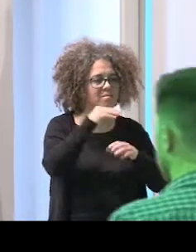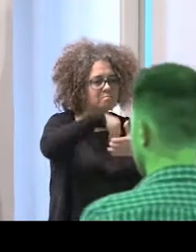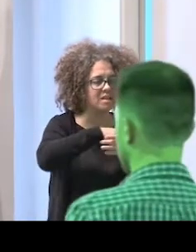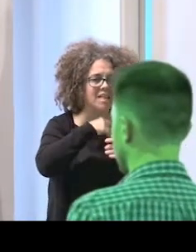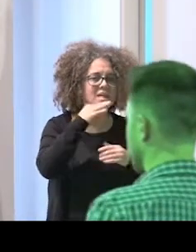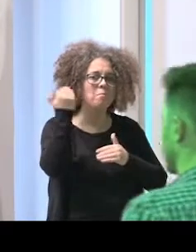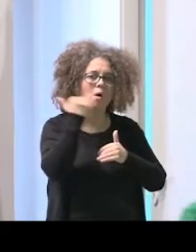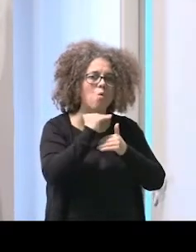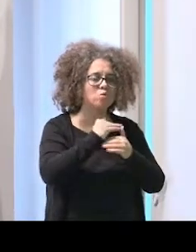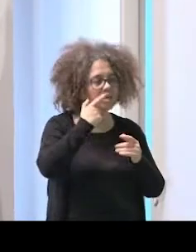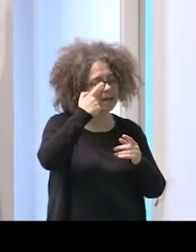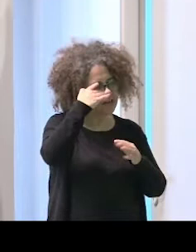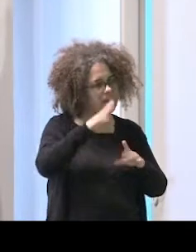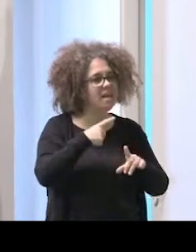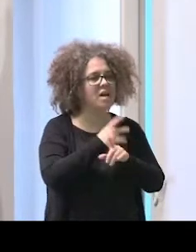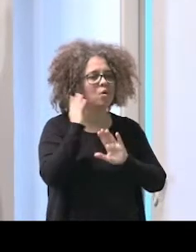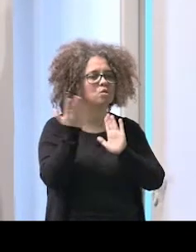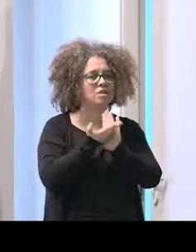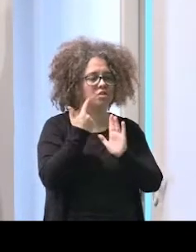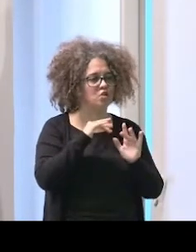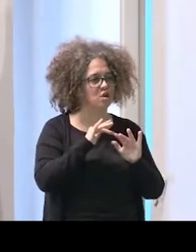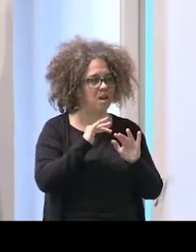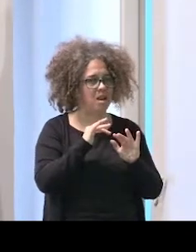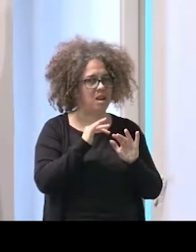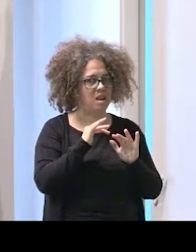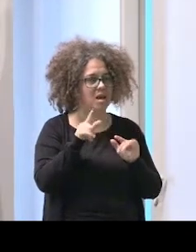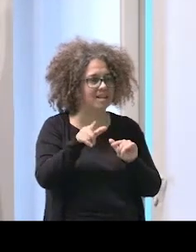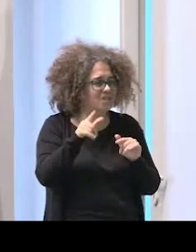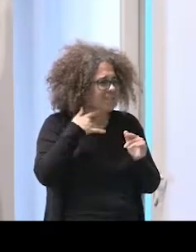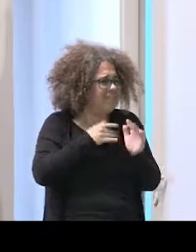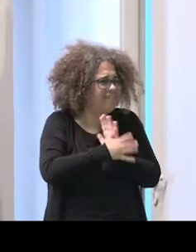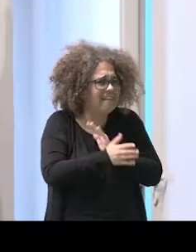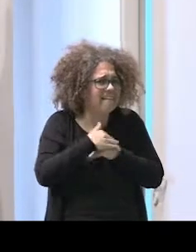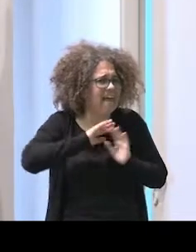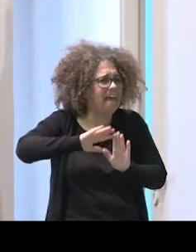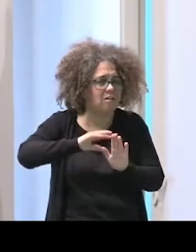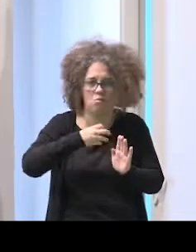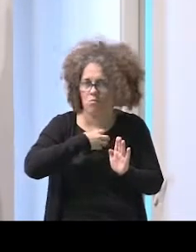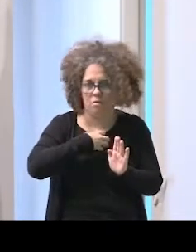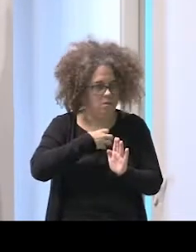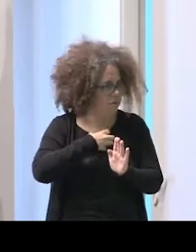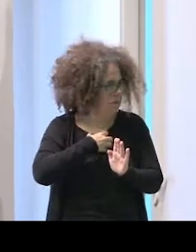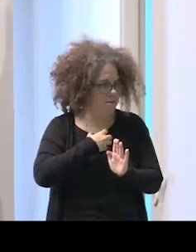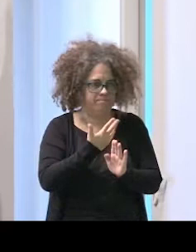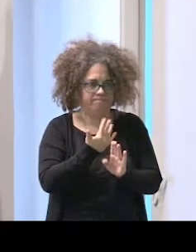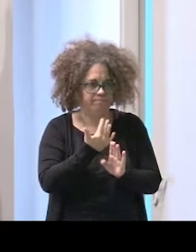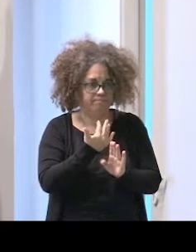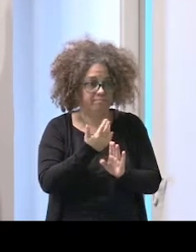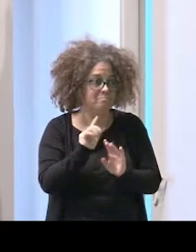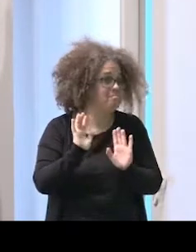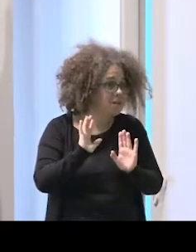neurosensorial. Eso es una barbaridad, para dejarlo de lado, ¿vale? Y además es un virus muy